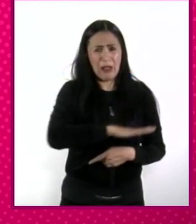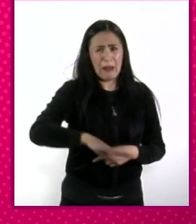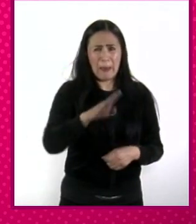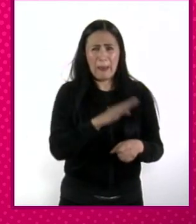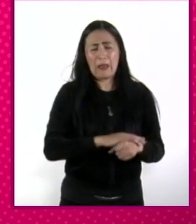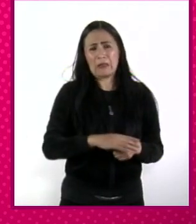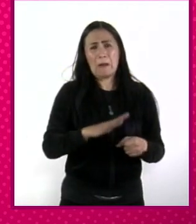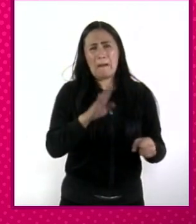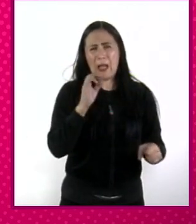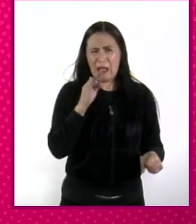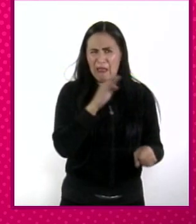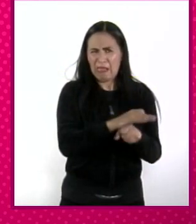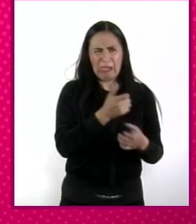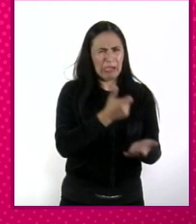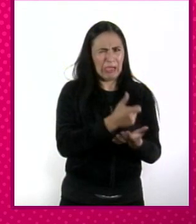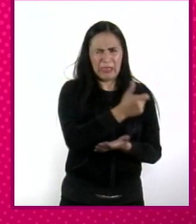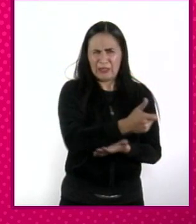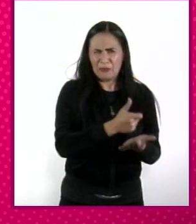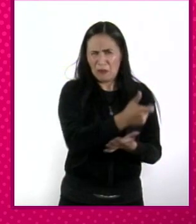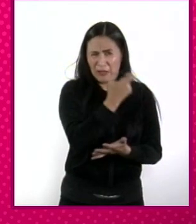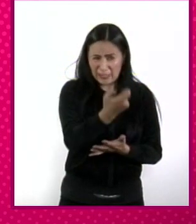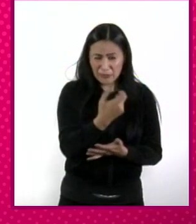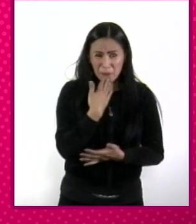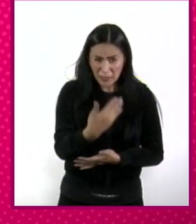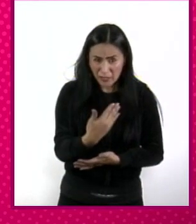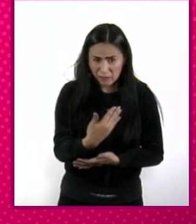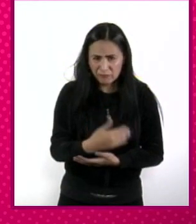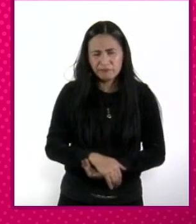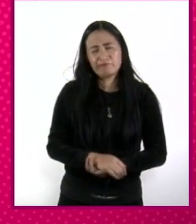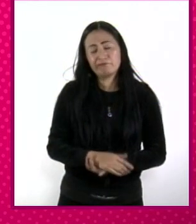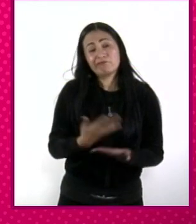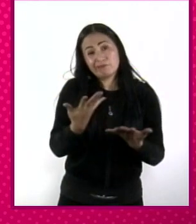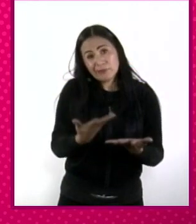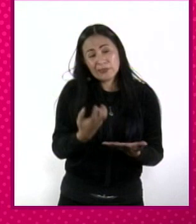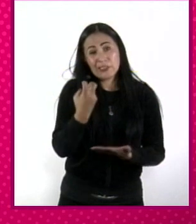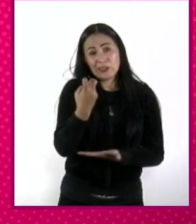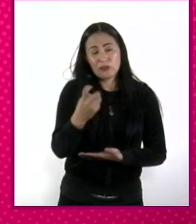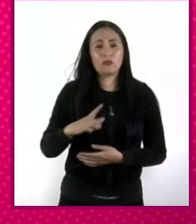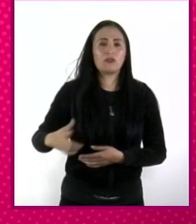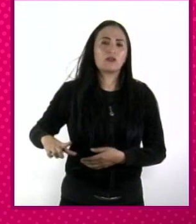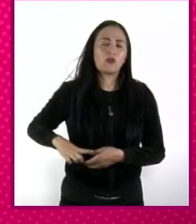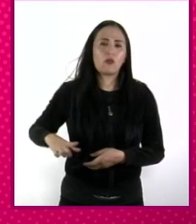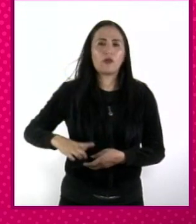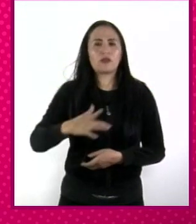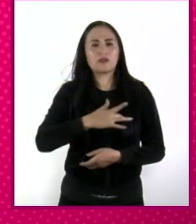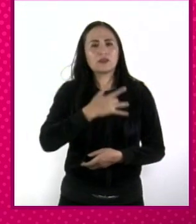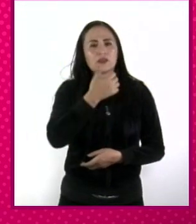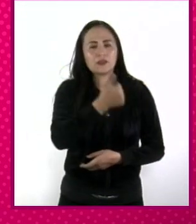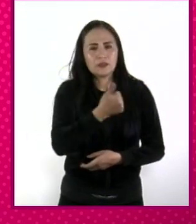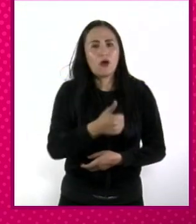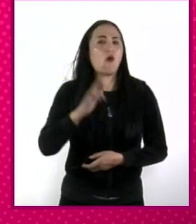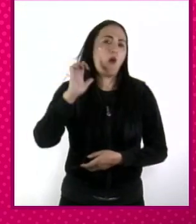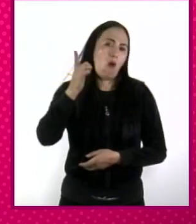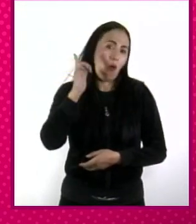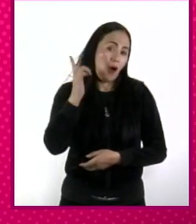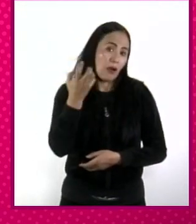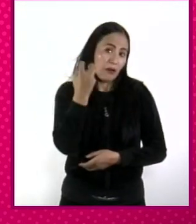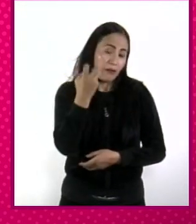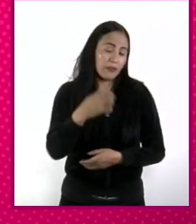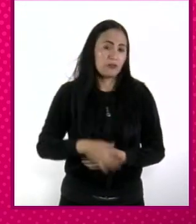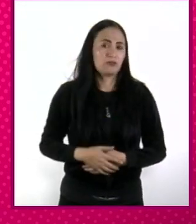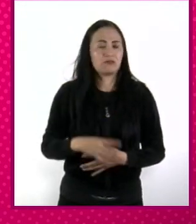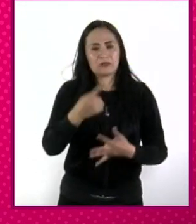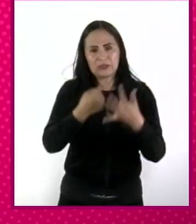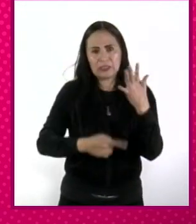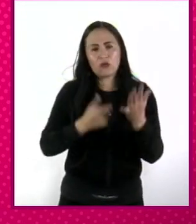Bueno, el Estado benefactor es deseable. Es una organización económica, política